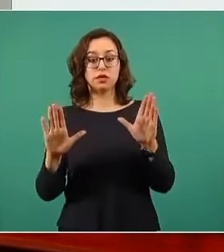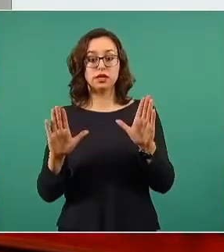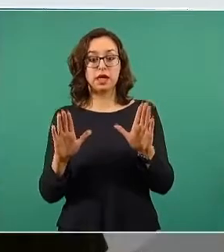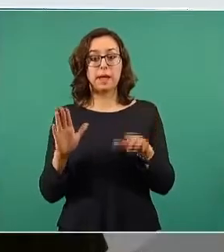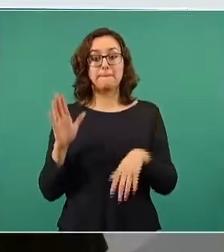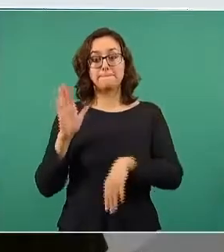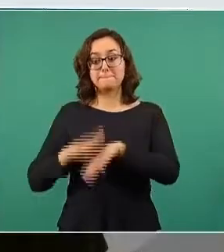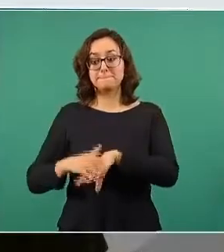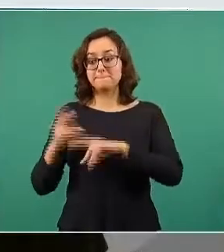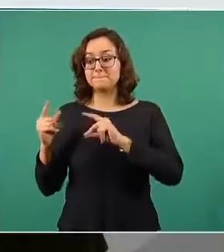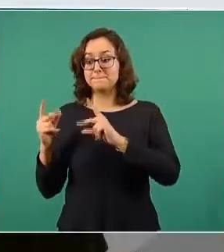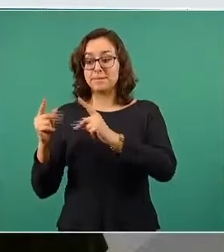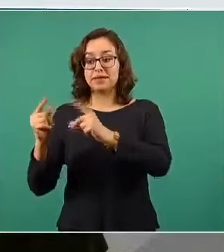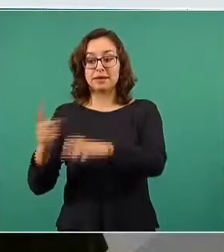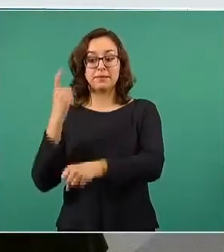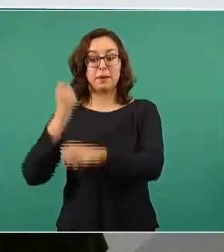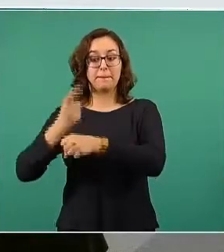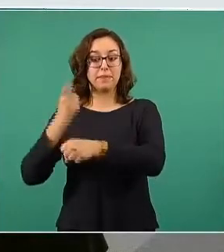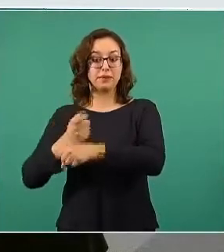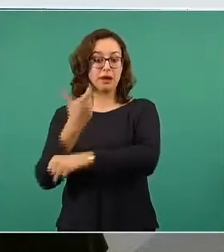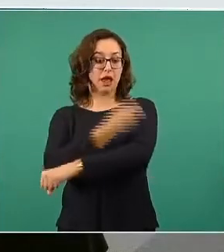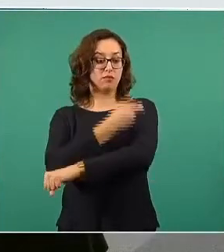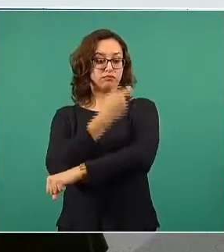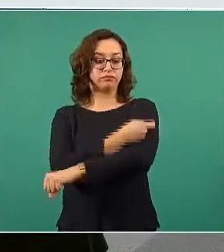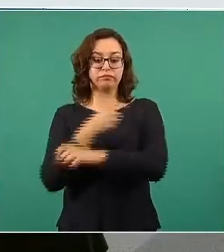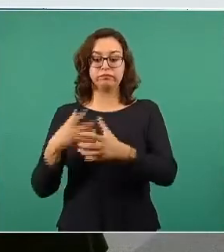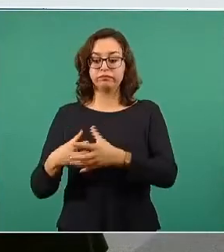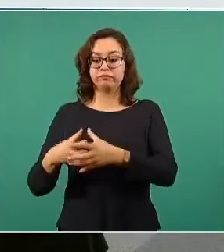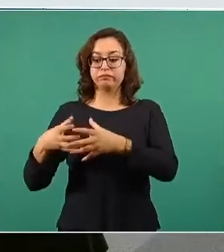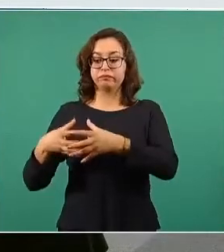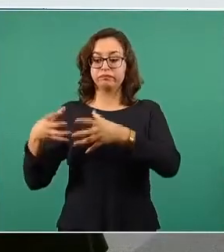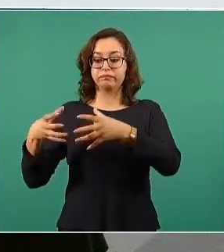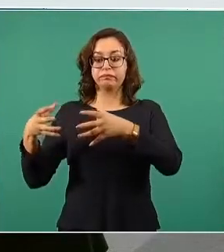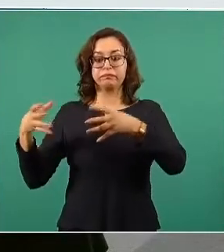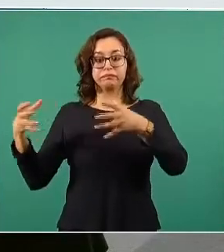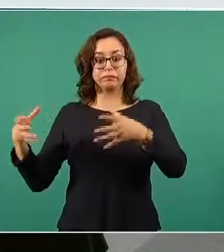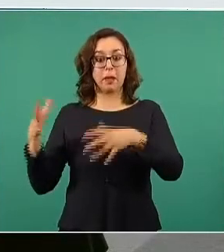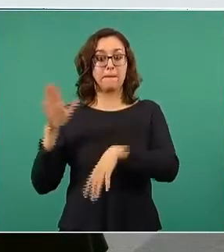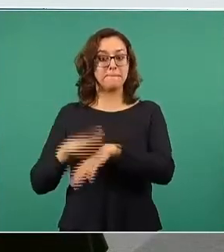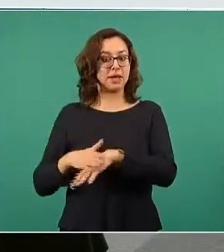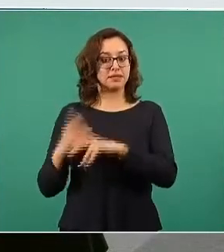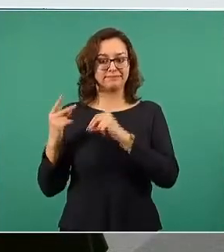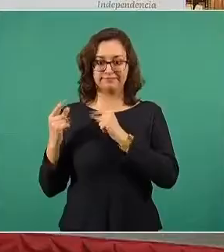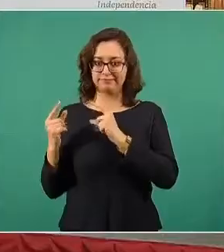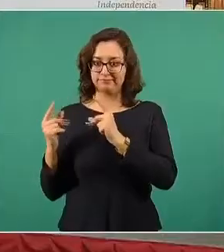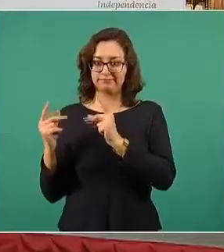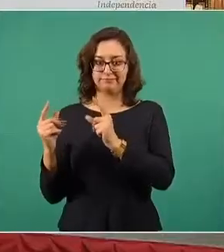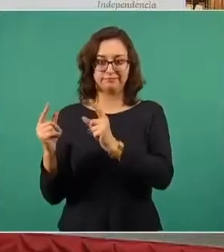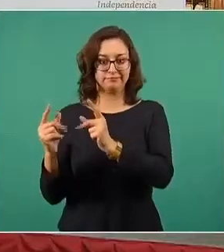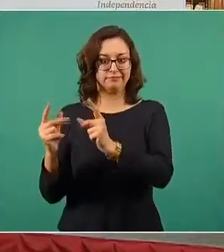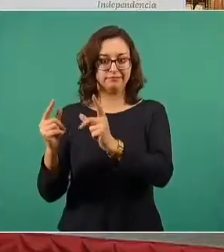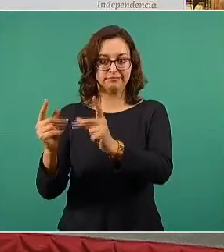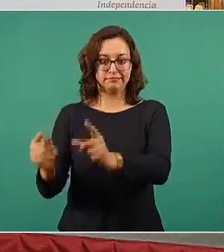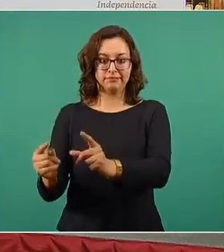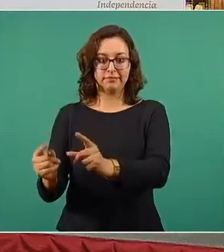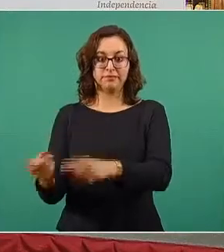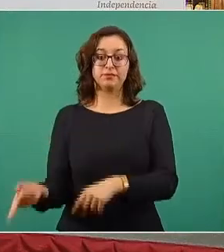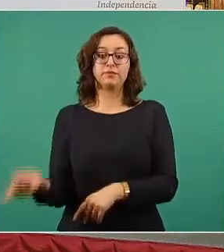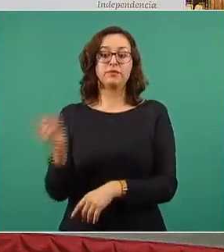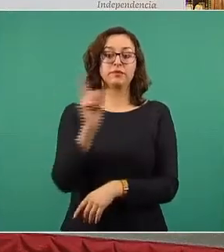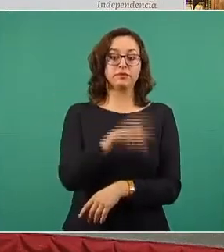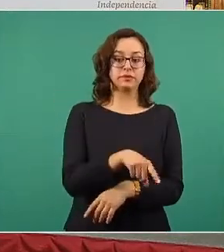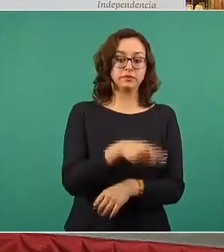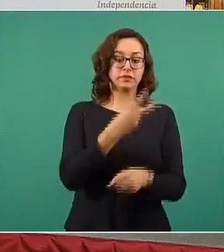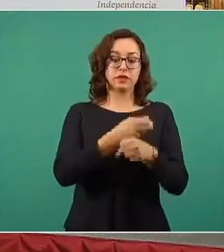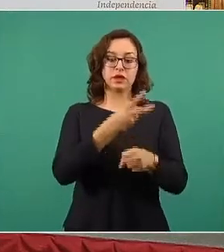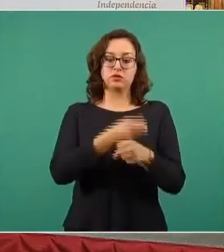acelerará, este número se volverá más grande, esta proporción, 41 versus 59, en la medida en